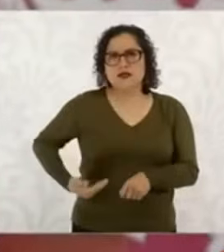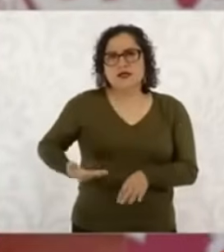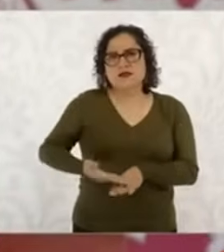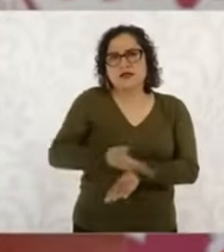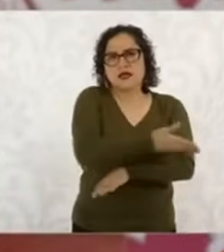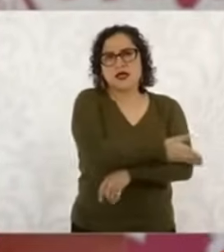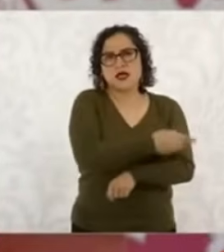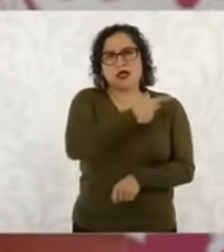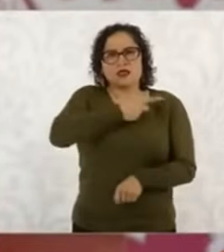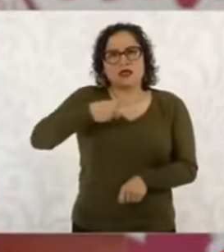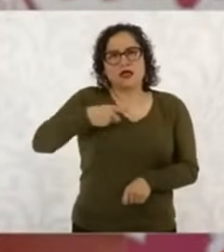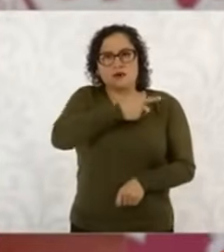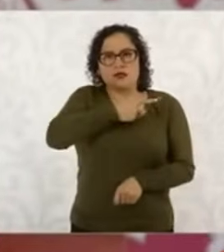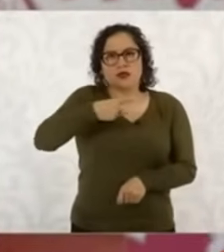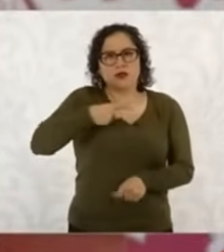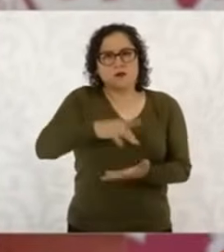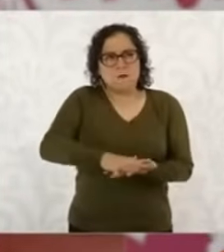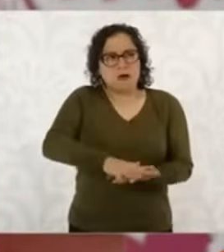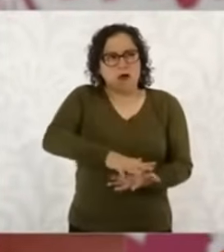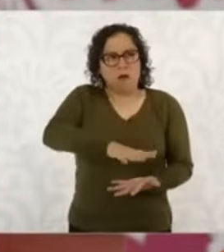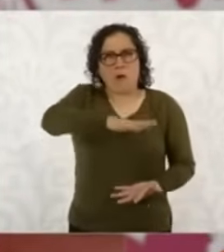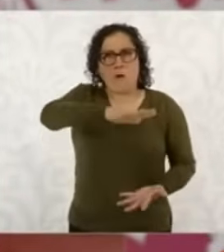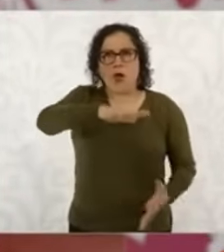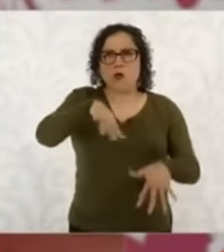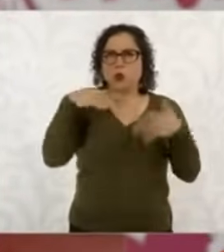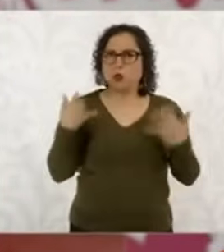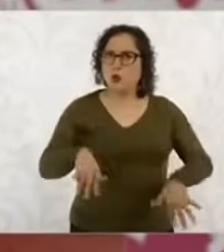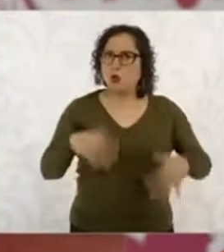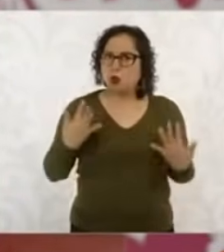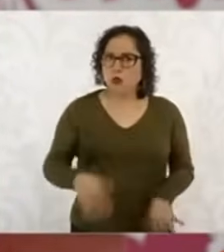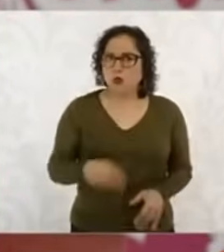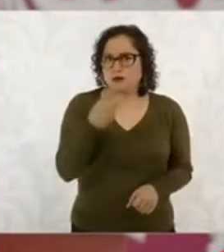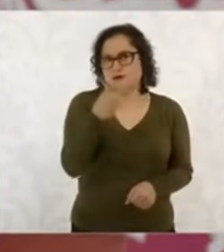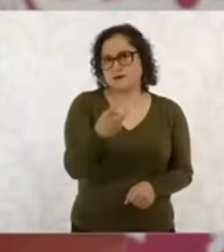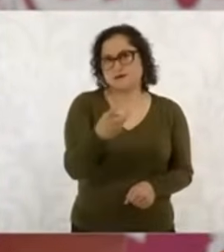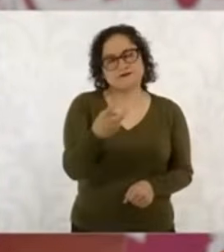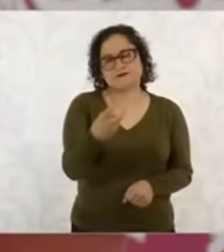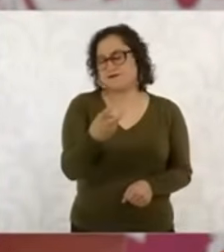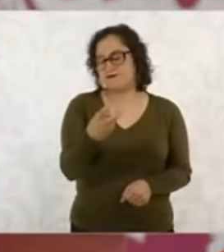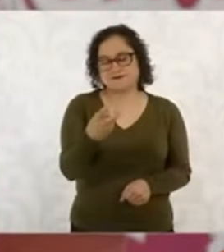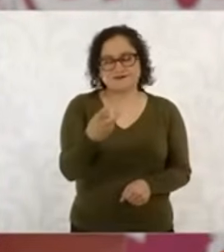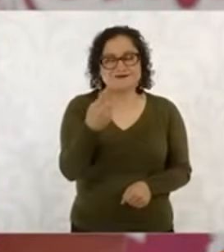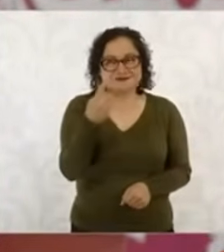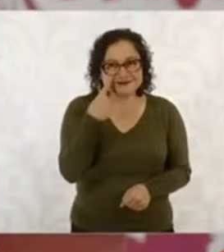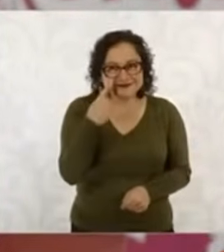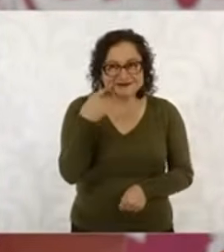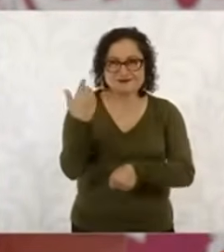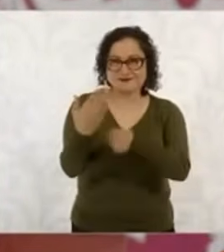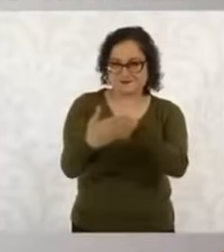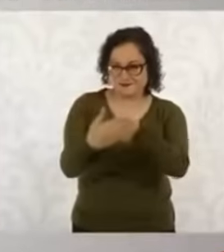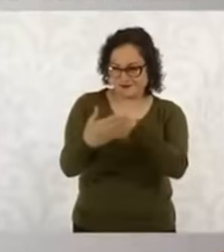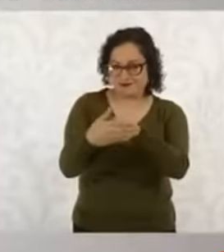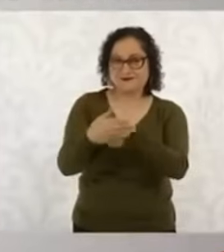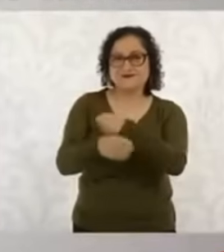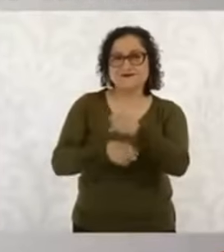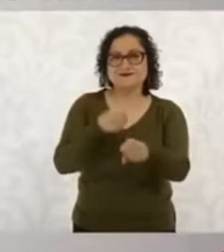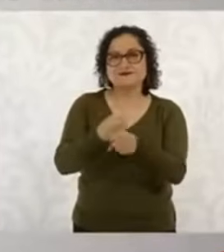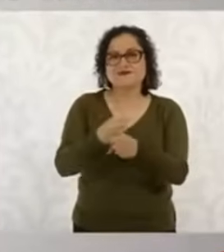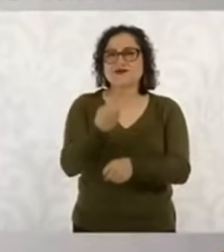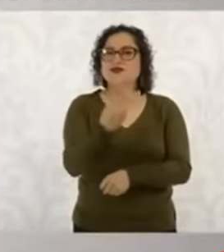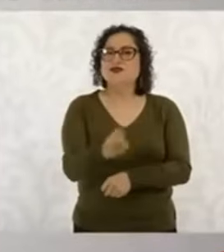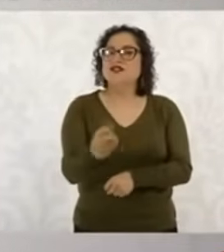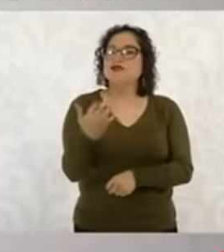El próximo año Pemex tendría que pagar solito 250,000 millones de pesos